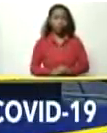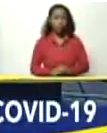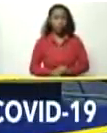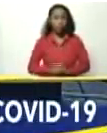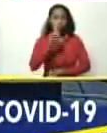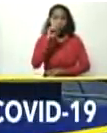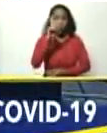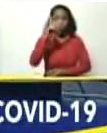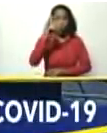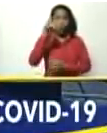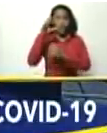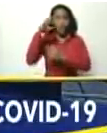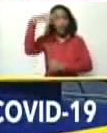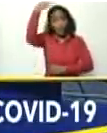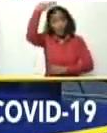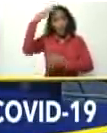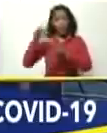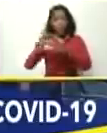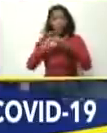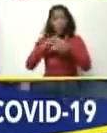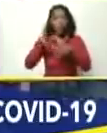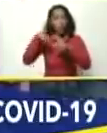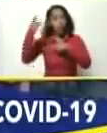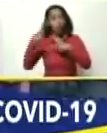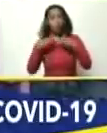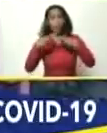Uno del Reino Unido y otro de Panamá.